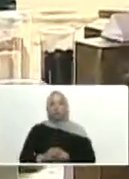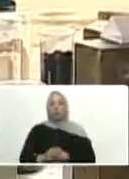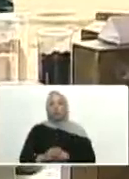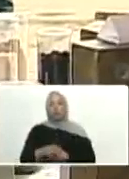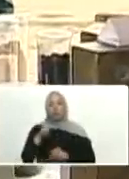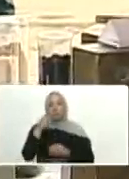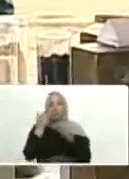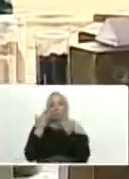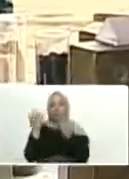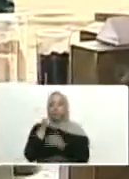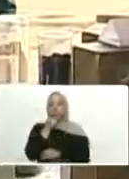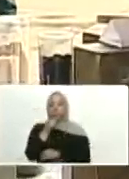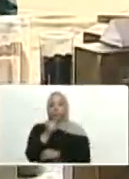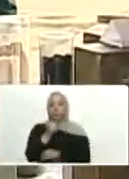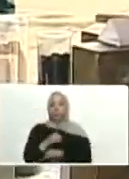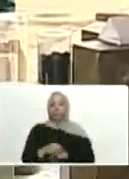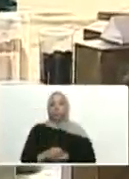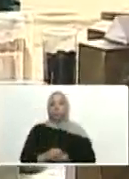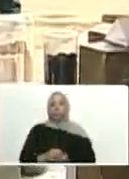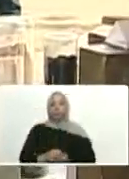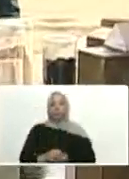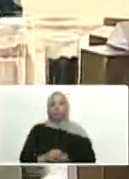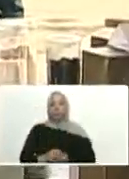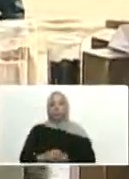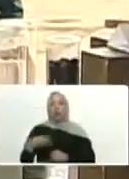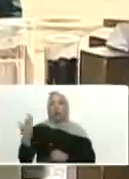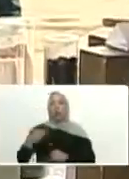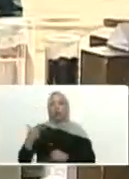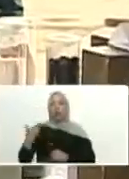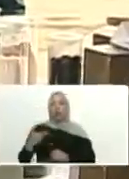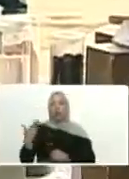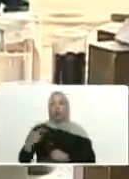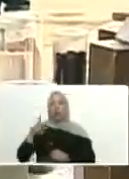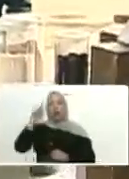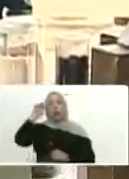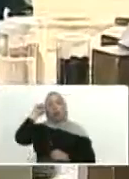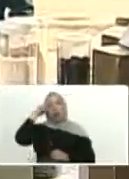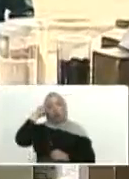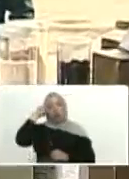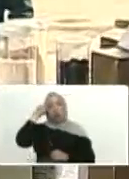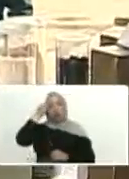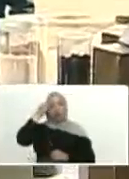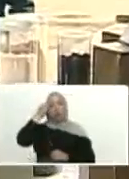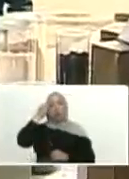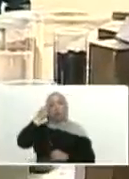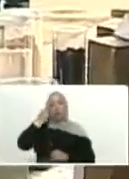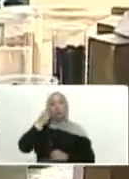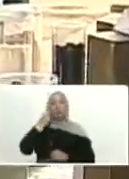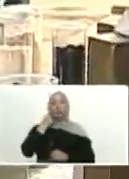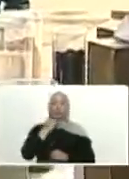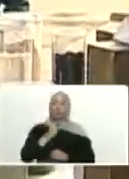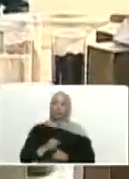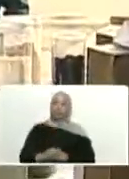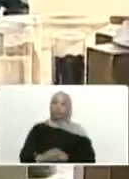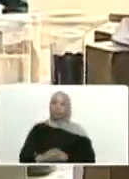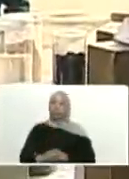Casandra es muy importante lo que tú has recordado del pensamiento